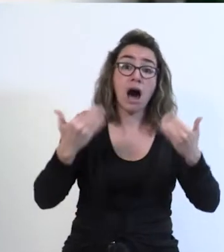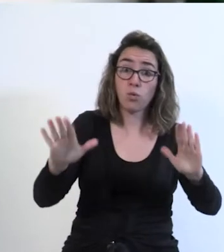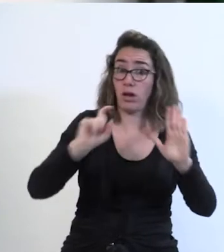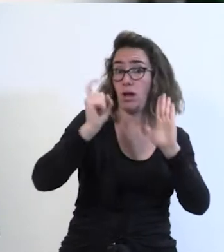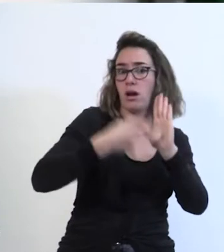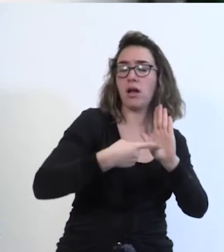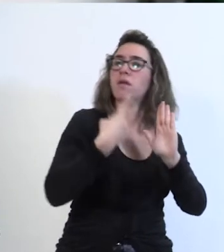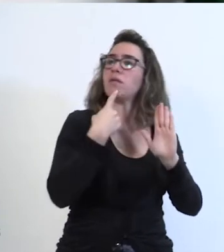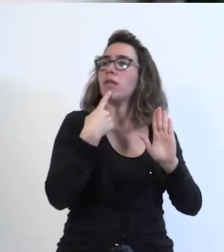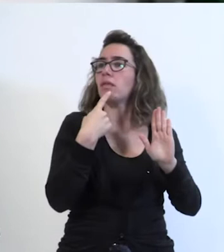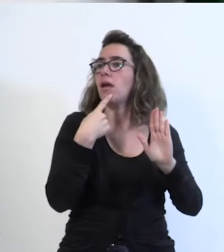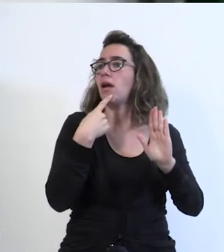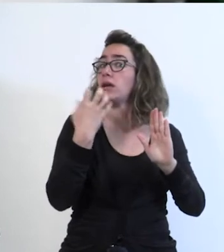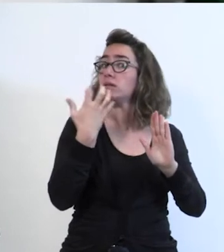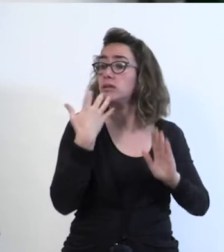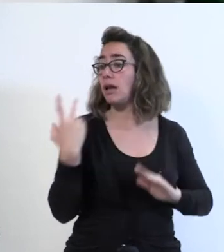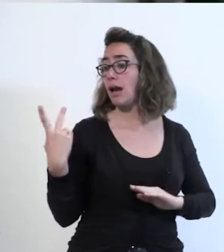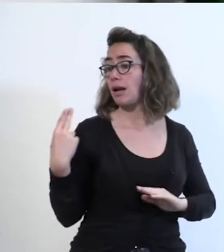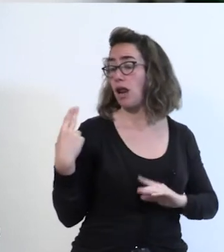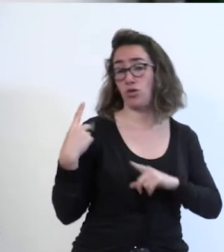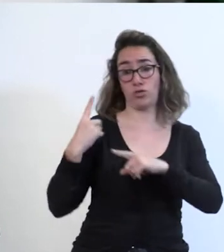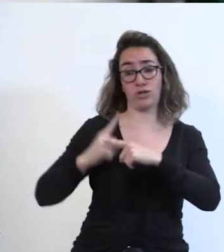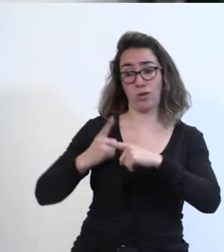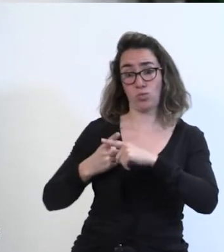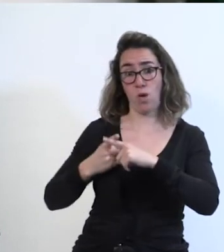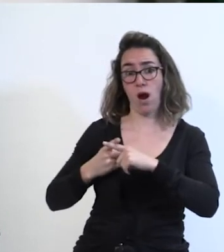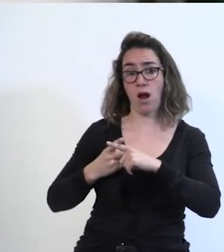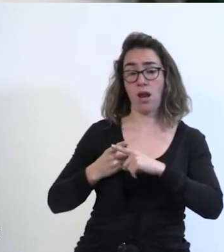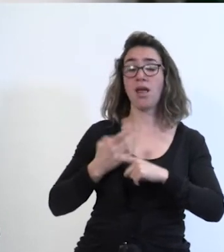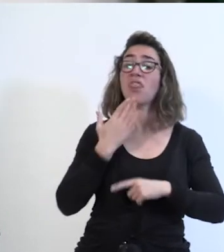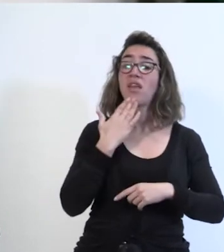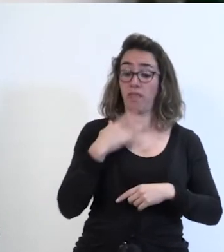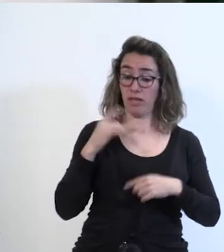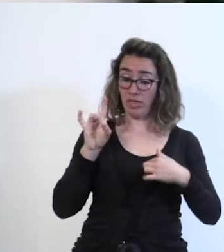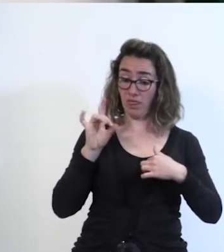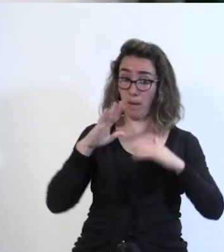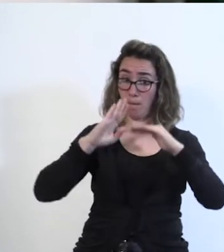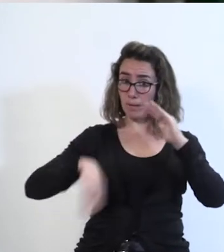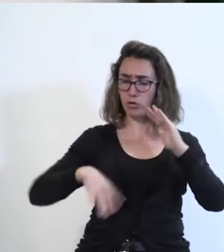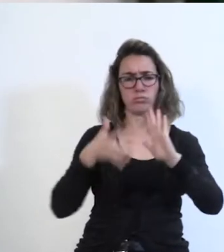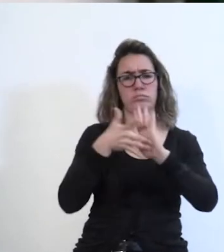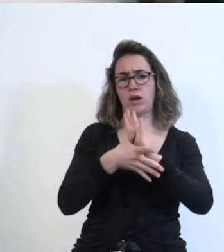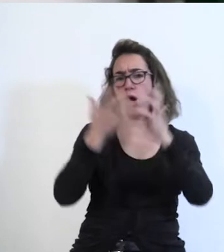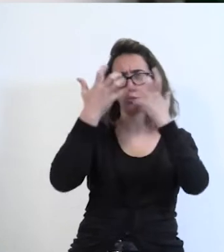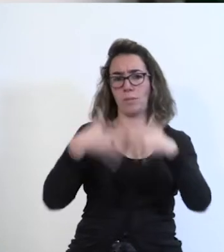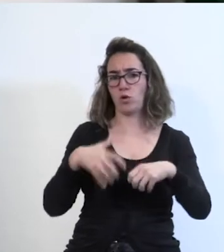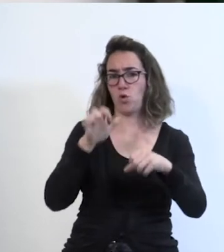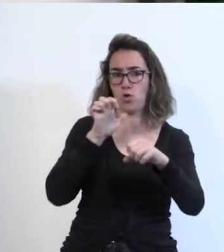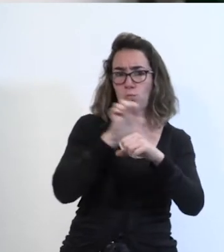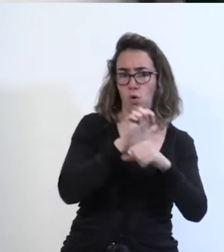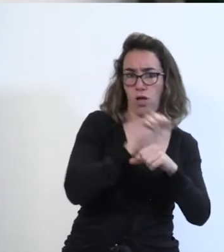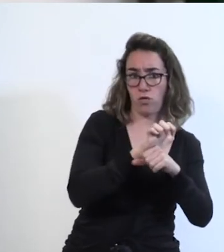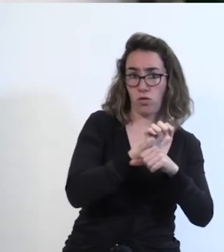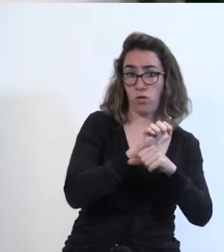leyes digan que una relación sexual con una niña menor de 15 años debe considerarse